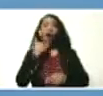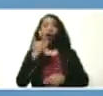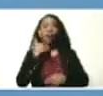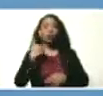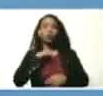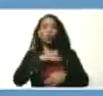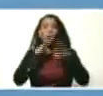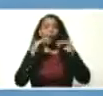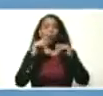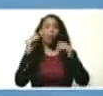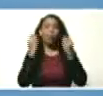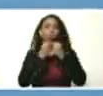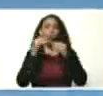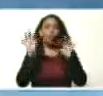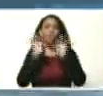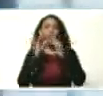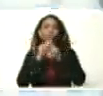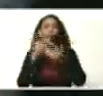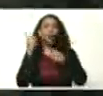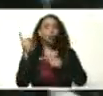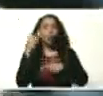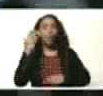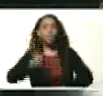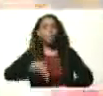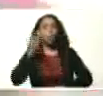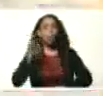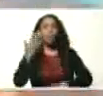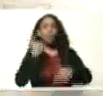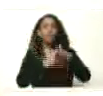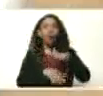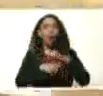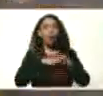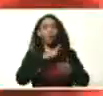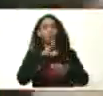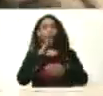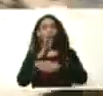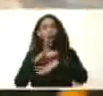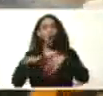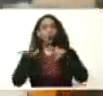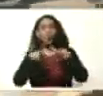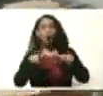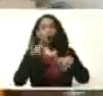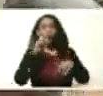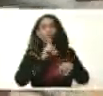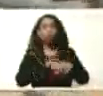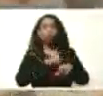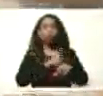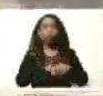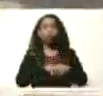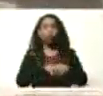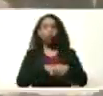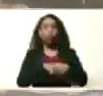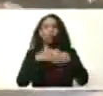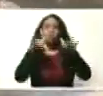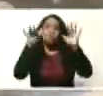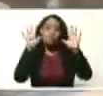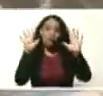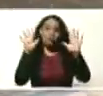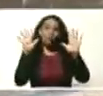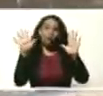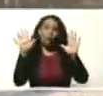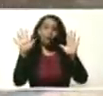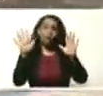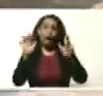hablando con esas familias, es importante que se vayan a un refugio temporal y mientras se le adjudica la vivienda,